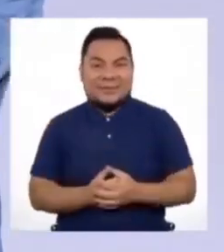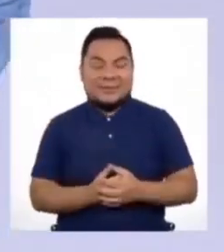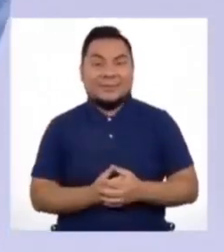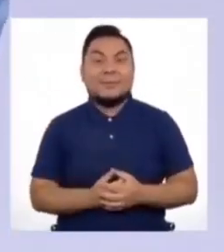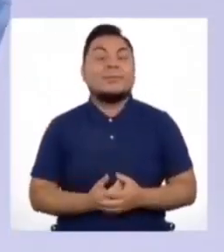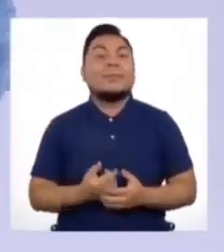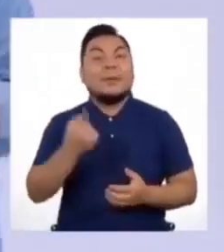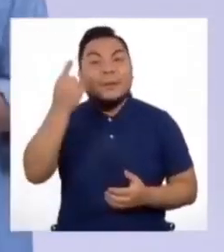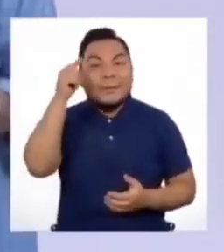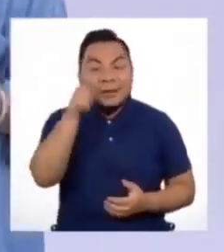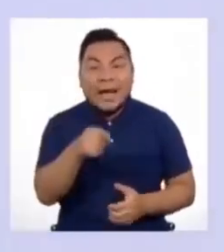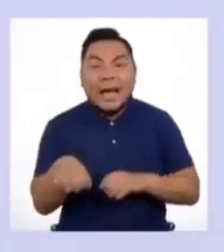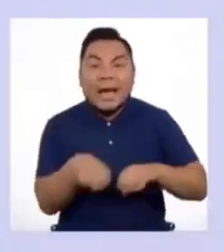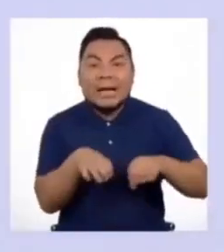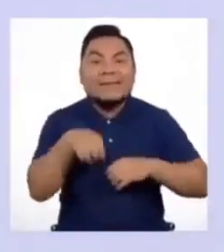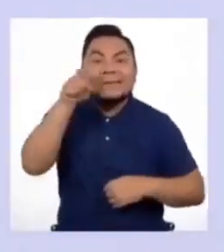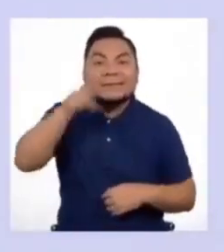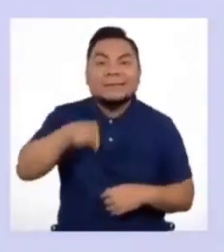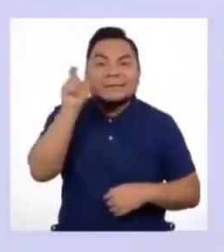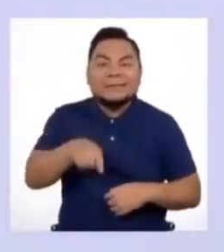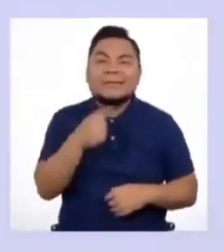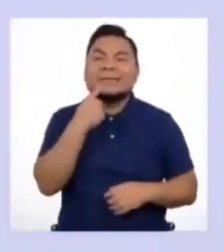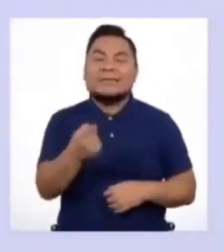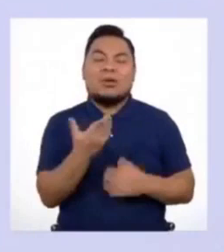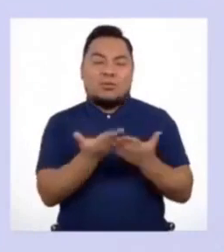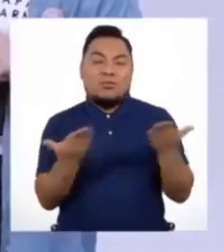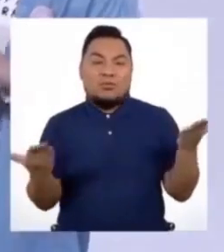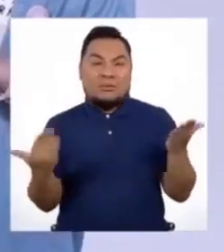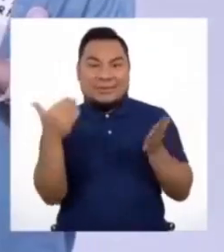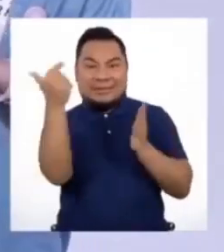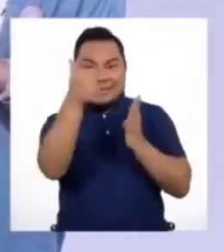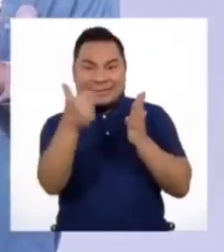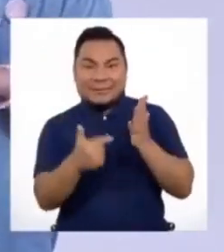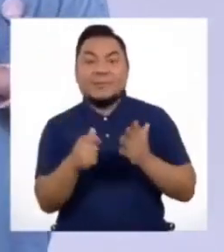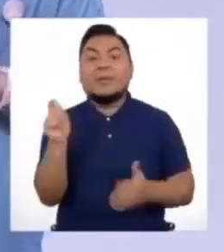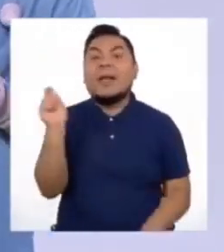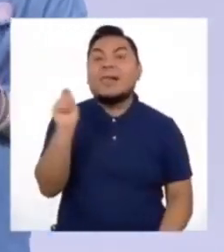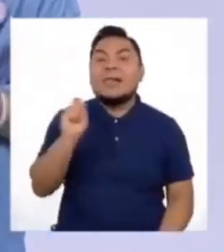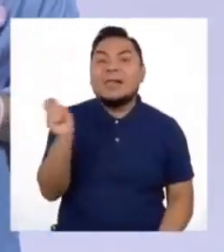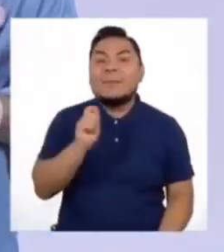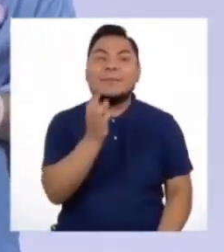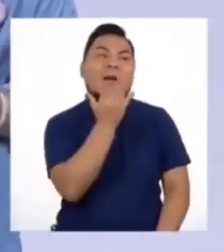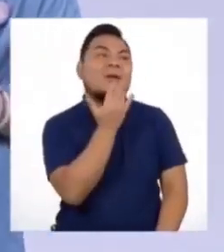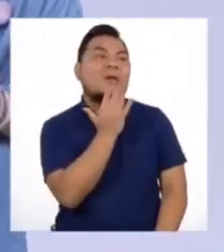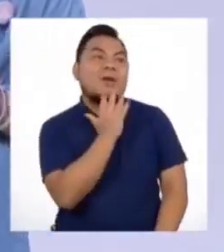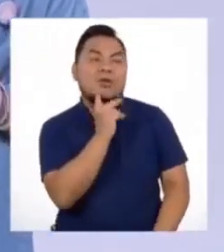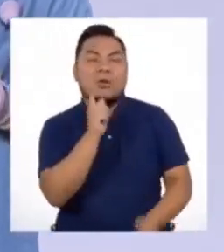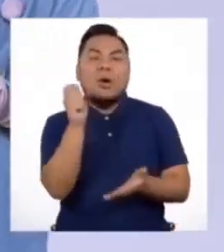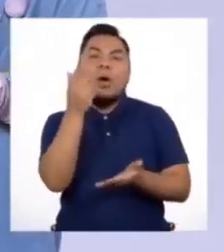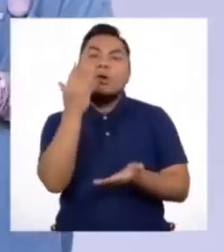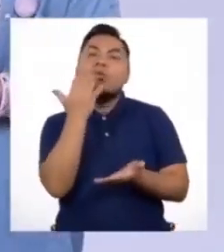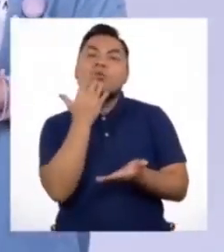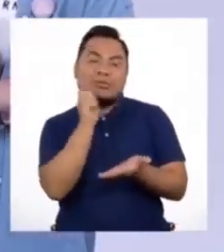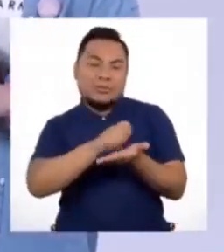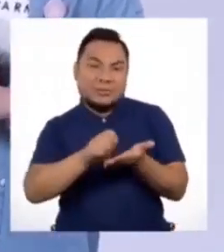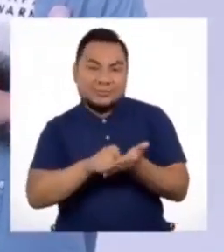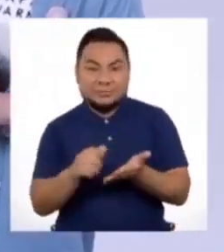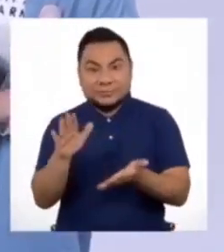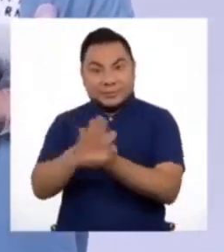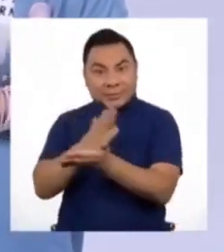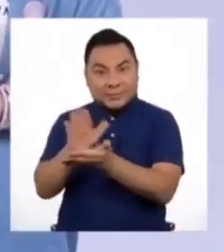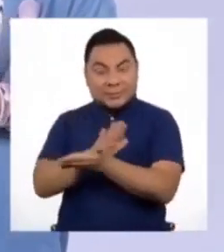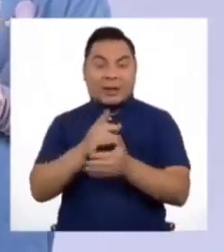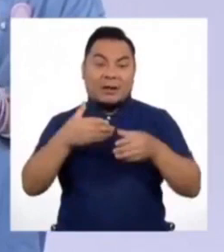Y para hacerlo necesitarás los siguientes materiales: lápiz o colores o crayolas, papel